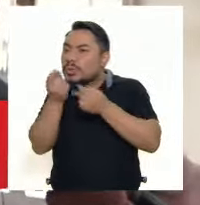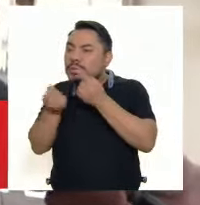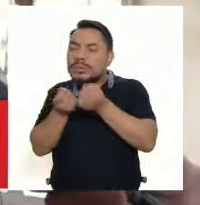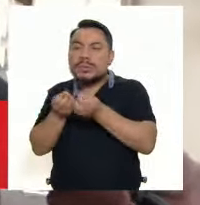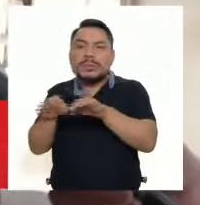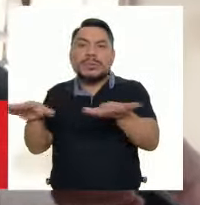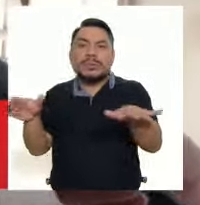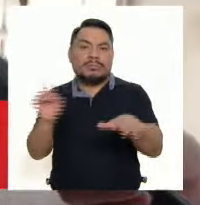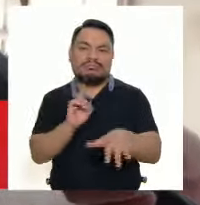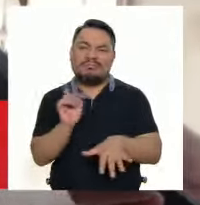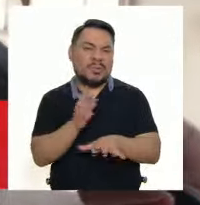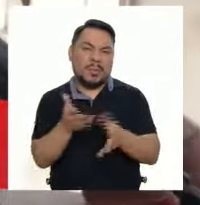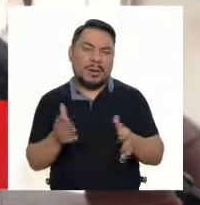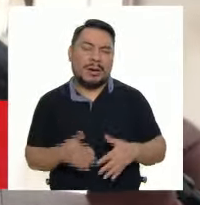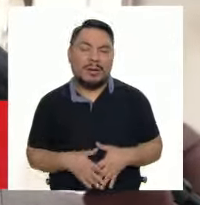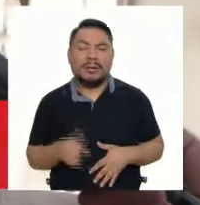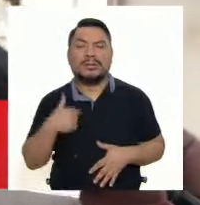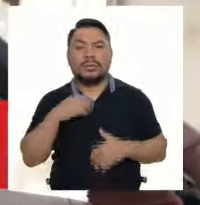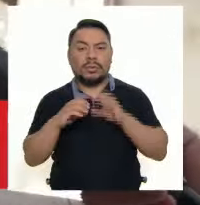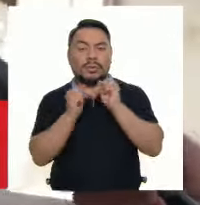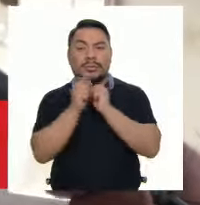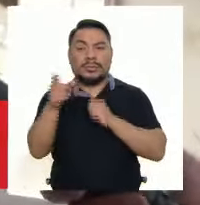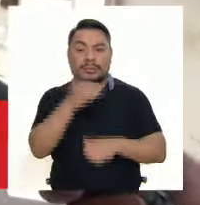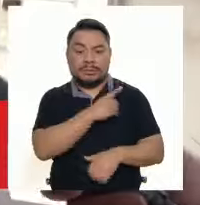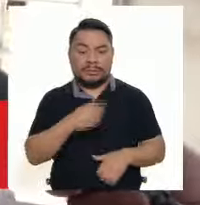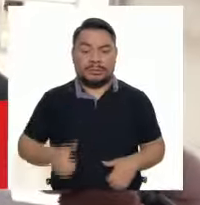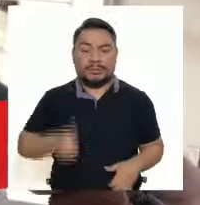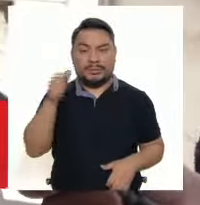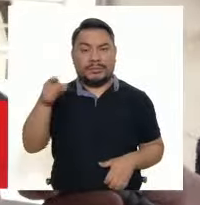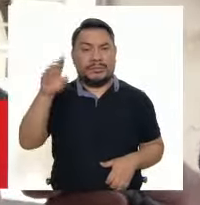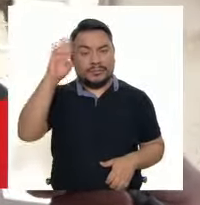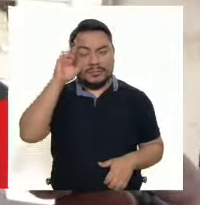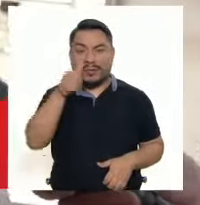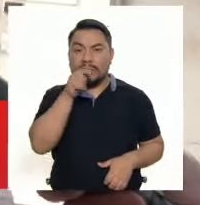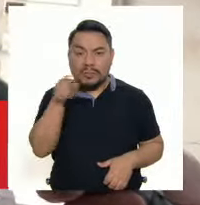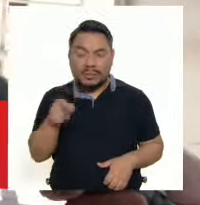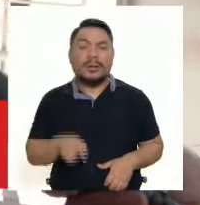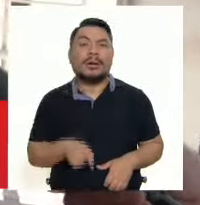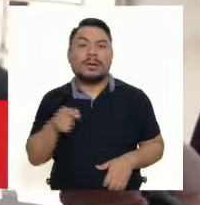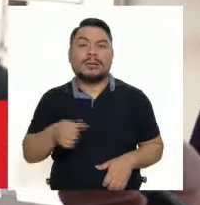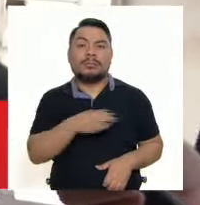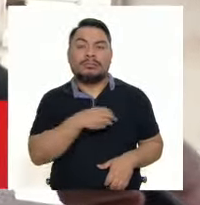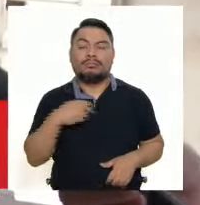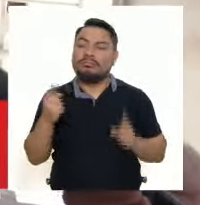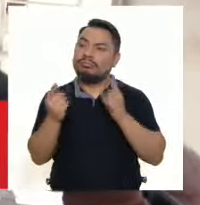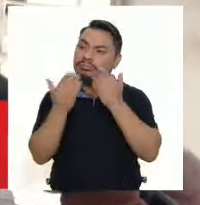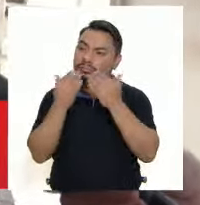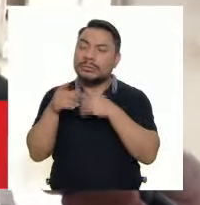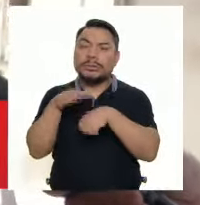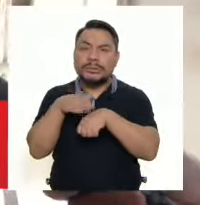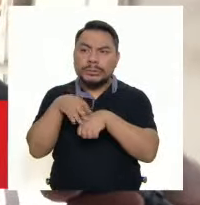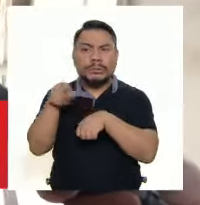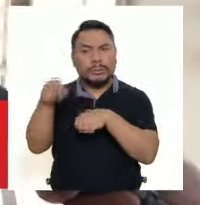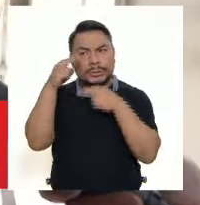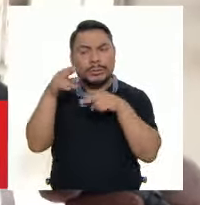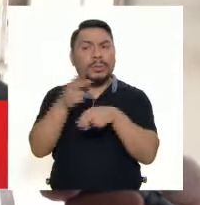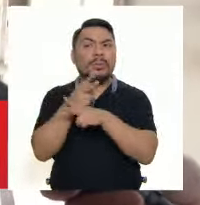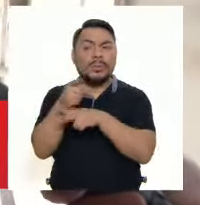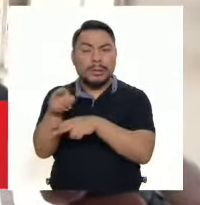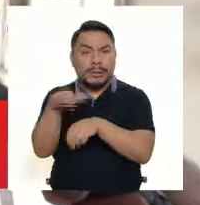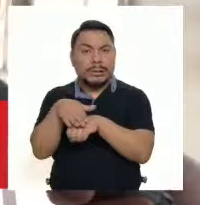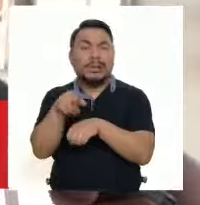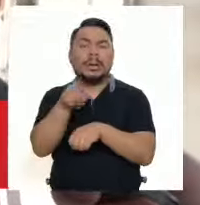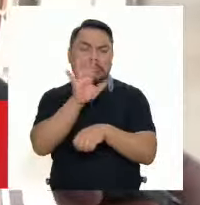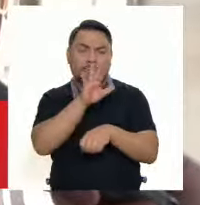lado, y en todo caso he conversado también con el director de la INI, que depende de la presidencia del Consejo de Ministros, le ha advertido estas noticias y se está